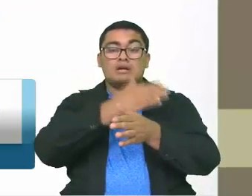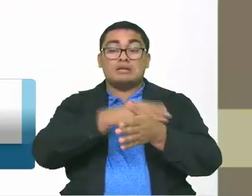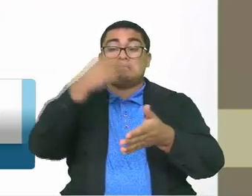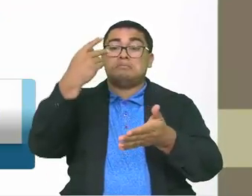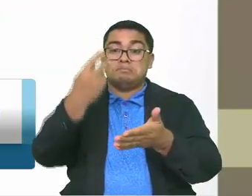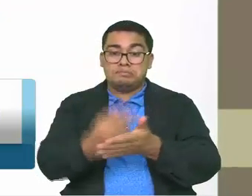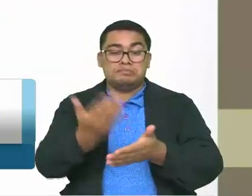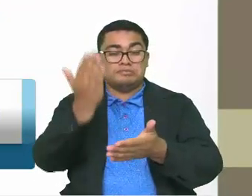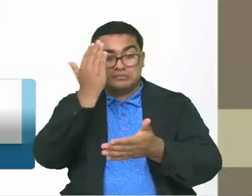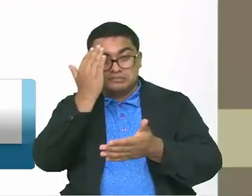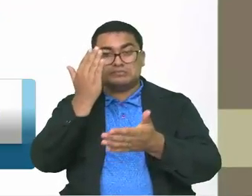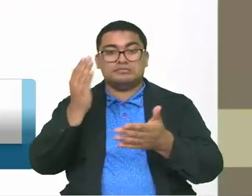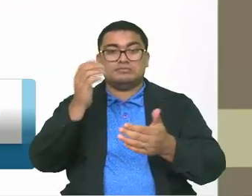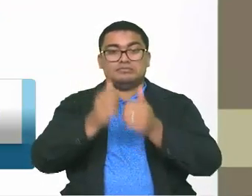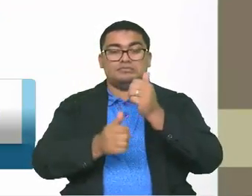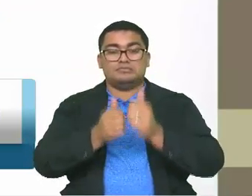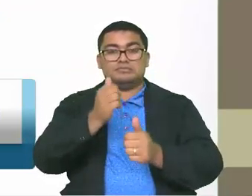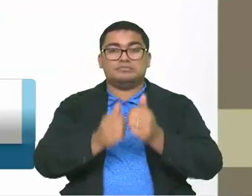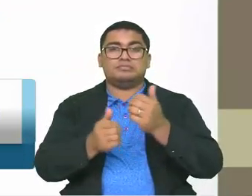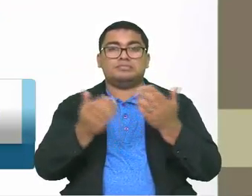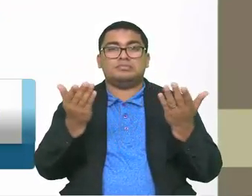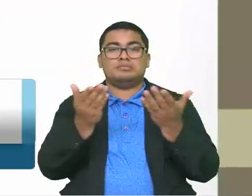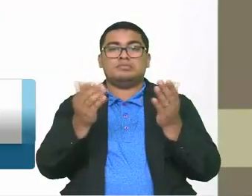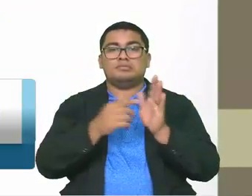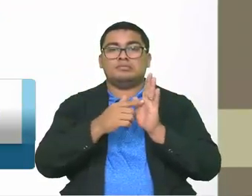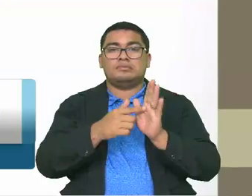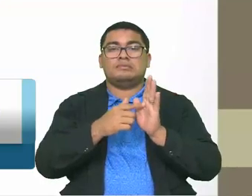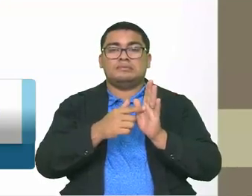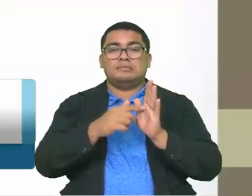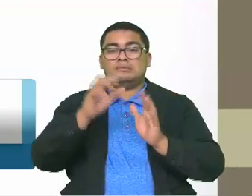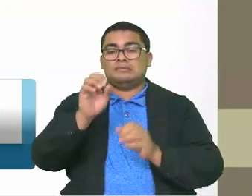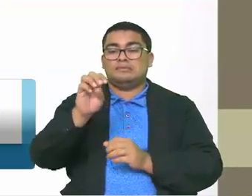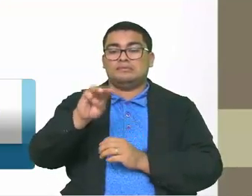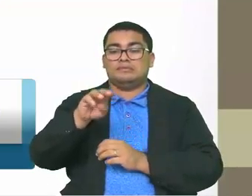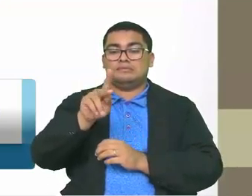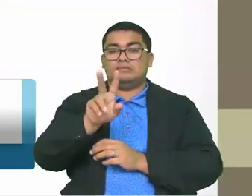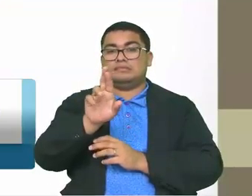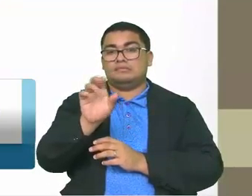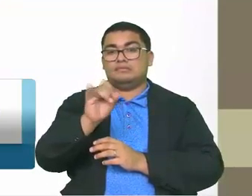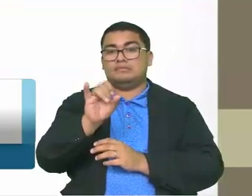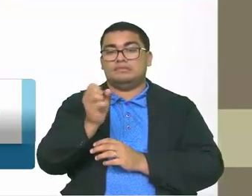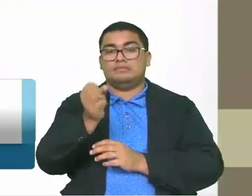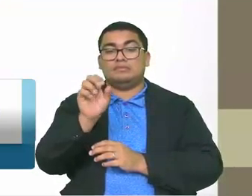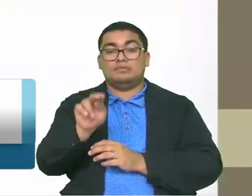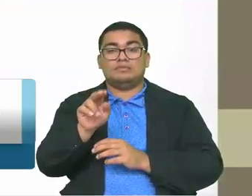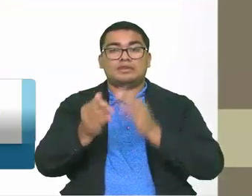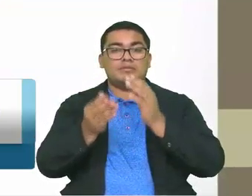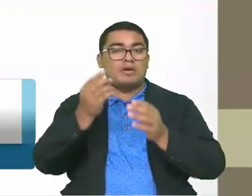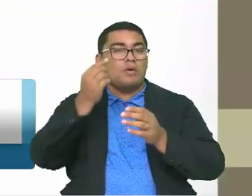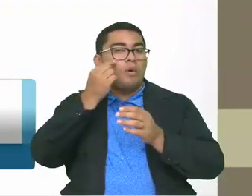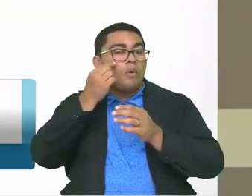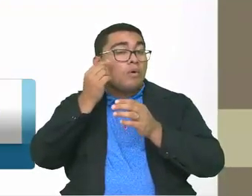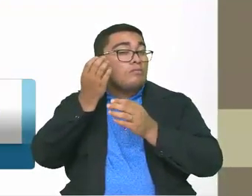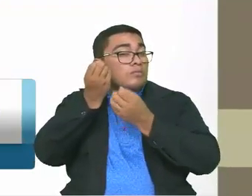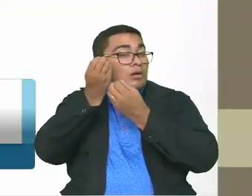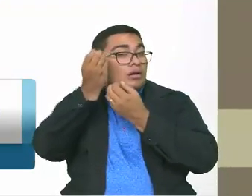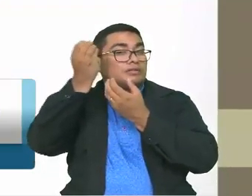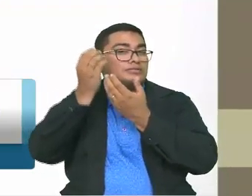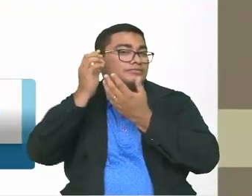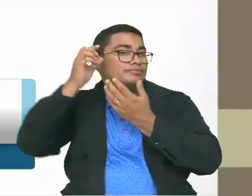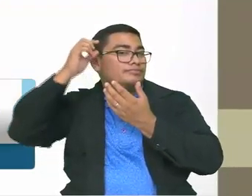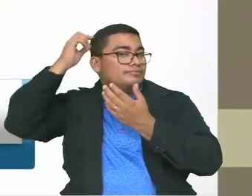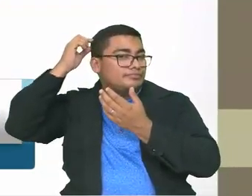a nivel isquémico, y también en estos casos nosotros tenemos que relacionar, porque las causas pueden ser muchas, como le mencionaba, problemas de